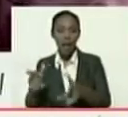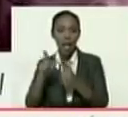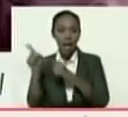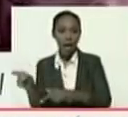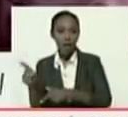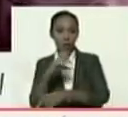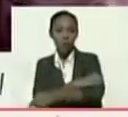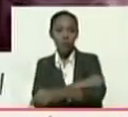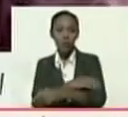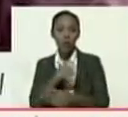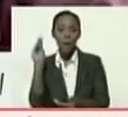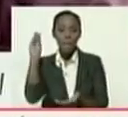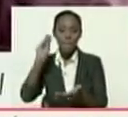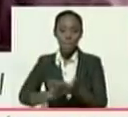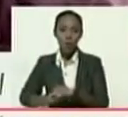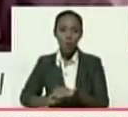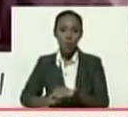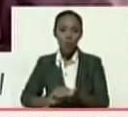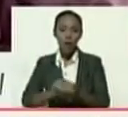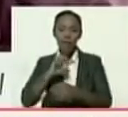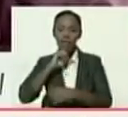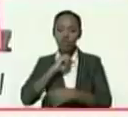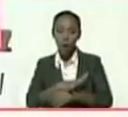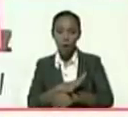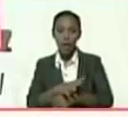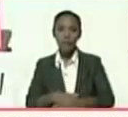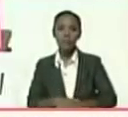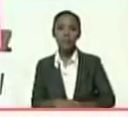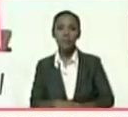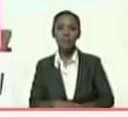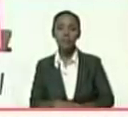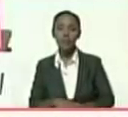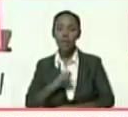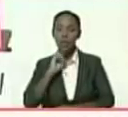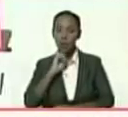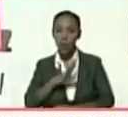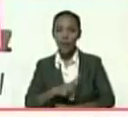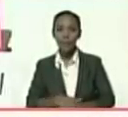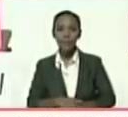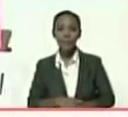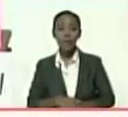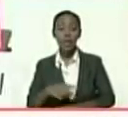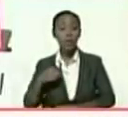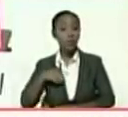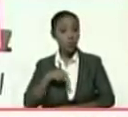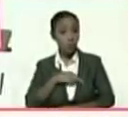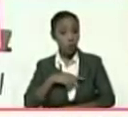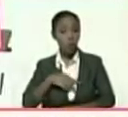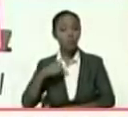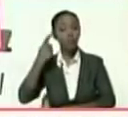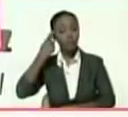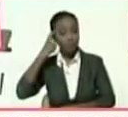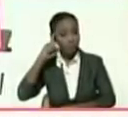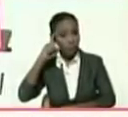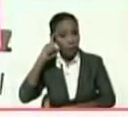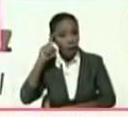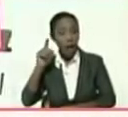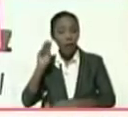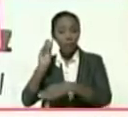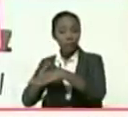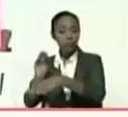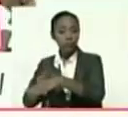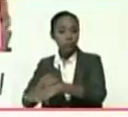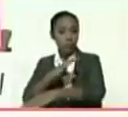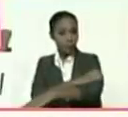Esa es su posición histórica. Histórica. Ahora, nosotros le debemos recordar a la derecha